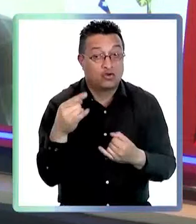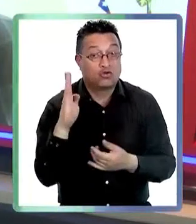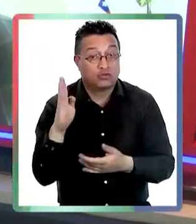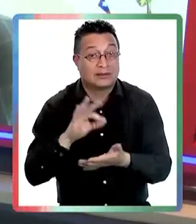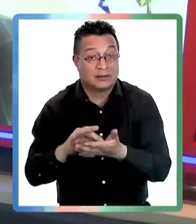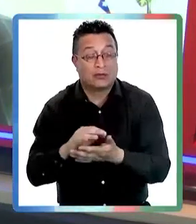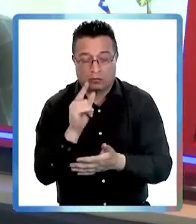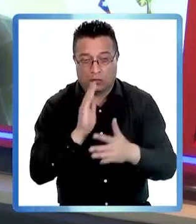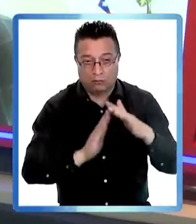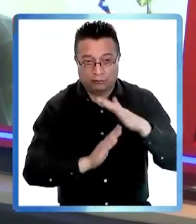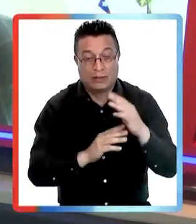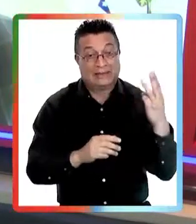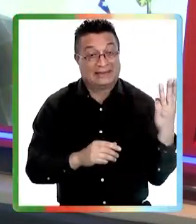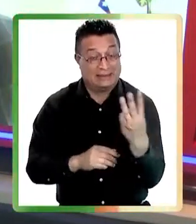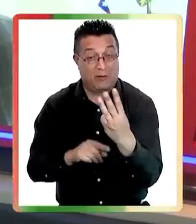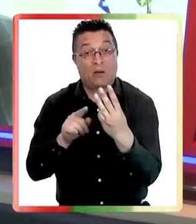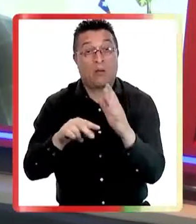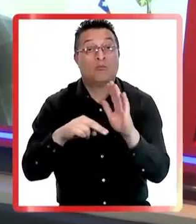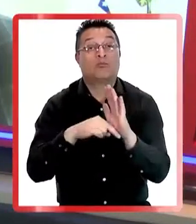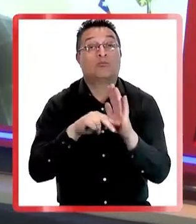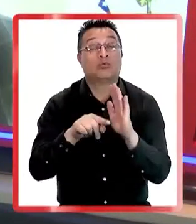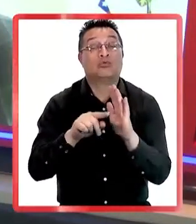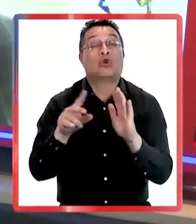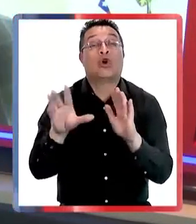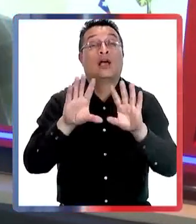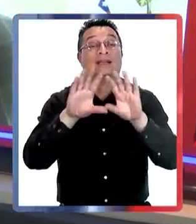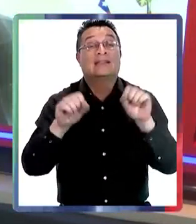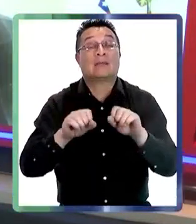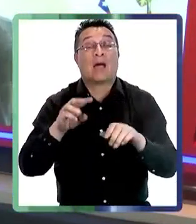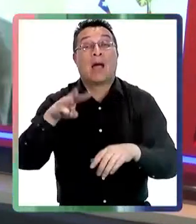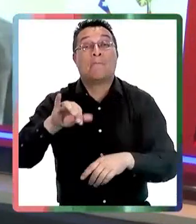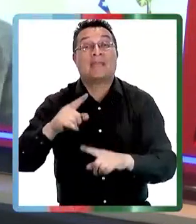el subsecretario, bueno, hay una página web,